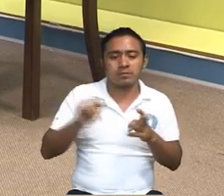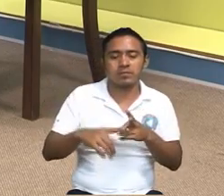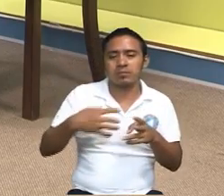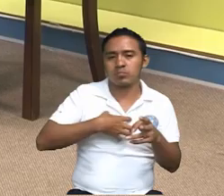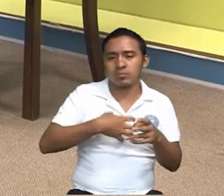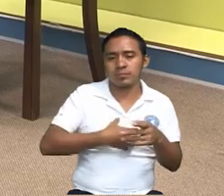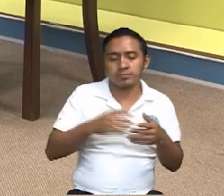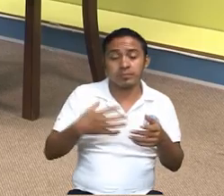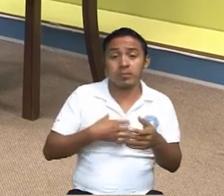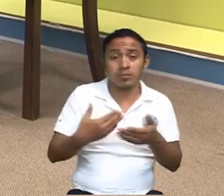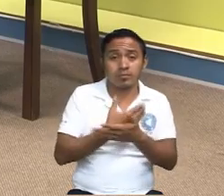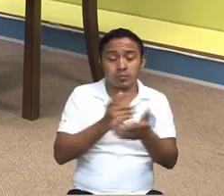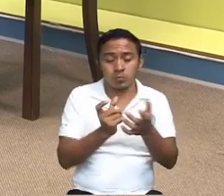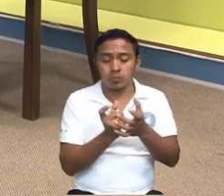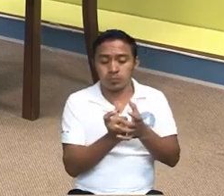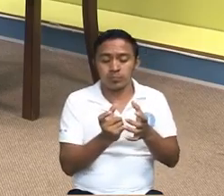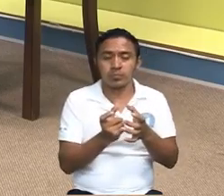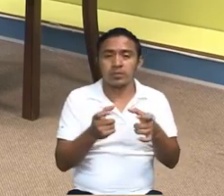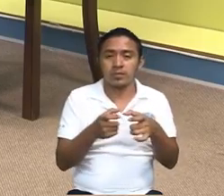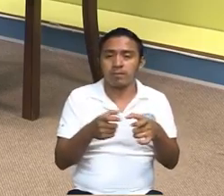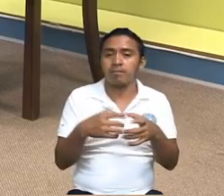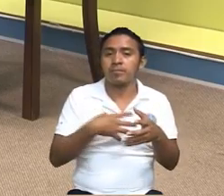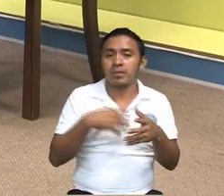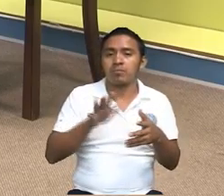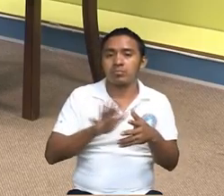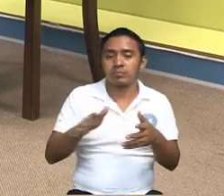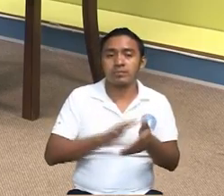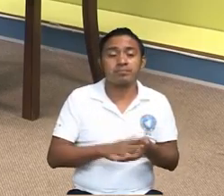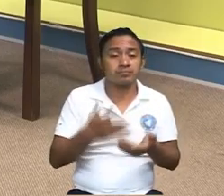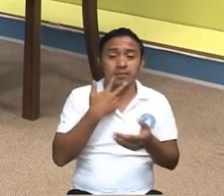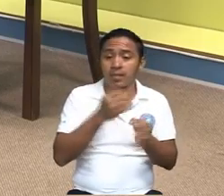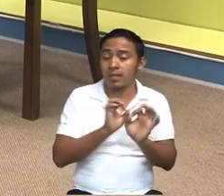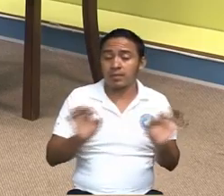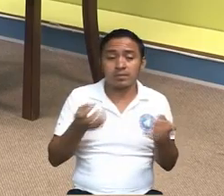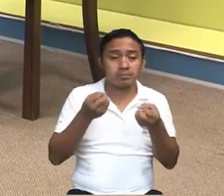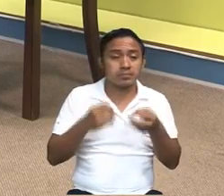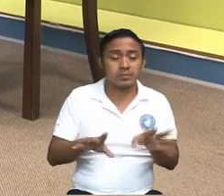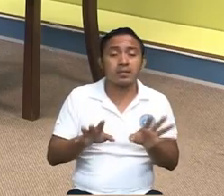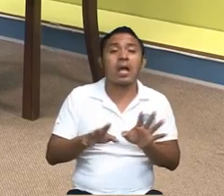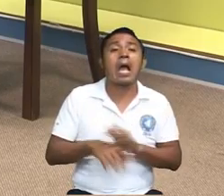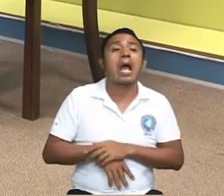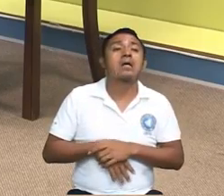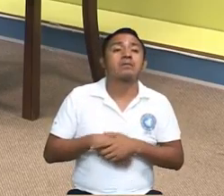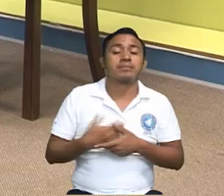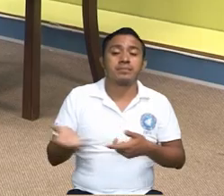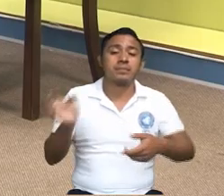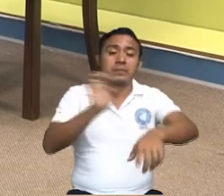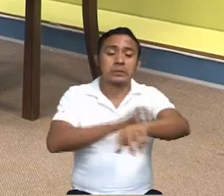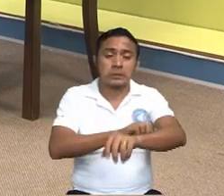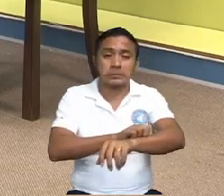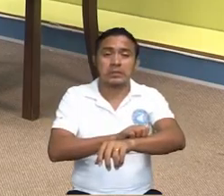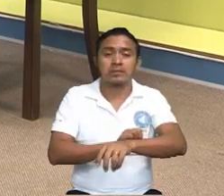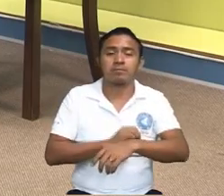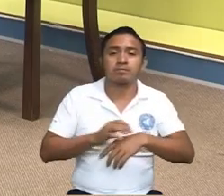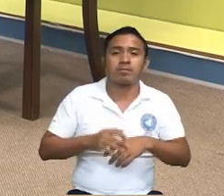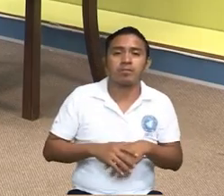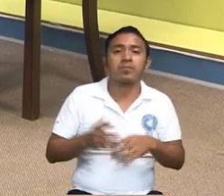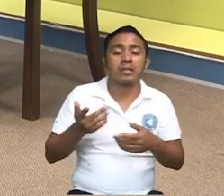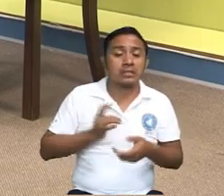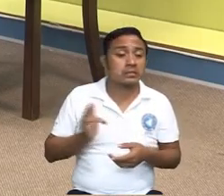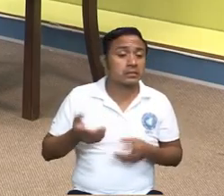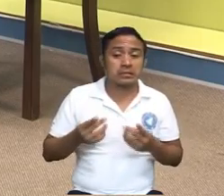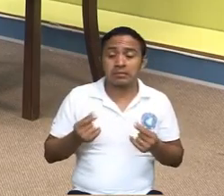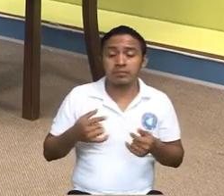hacemos su carnet de vacunación. Eso es importante, el canino, que porque no lo pierden. Ahí viene la cuestión, que cuando lesionan a alguien, hay que tener a